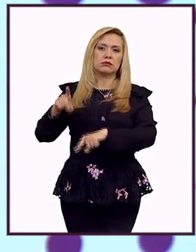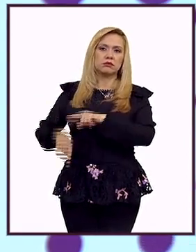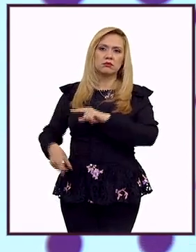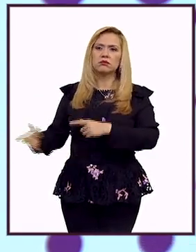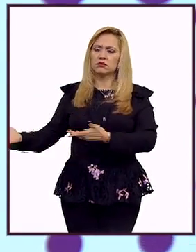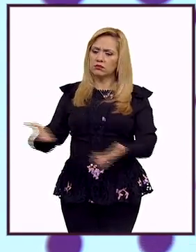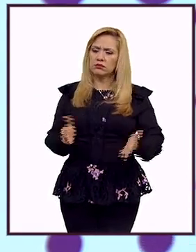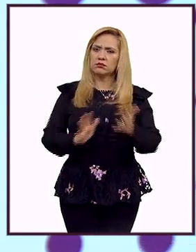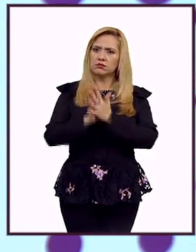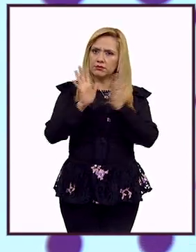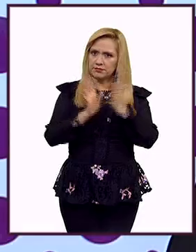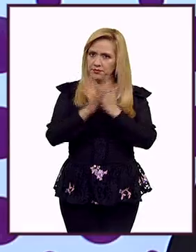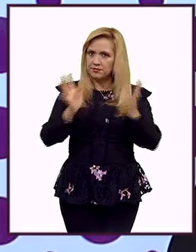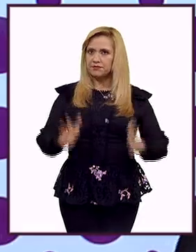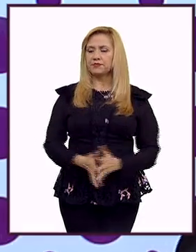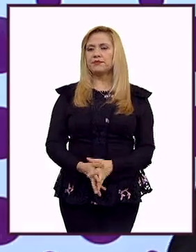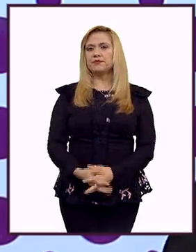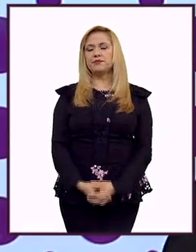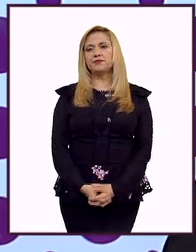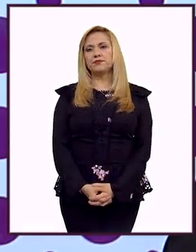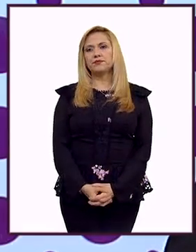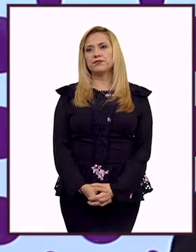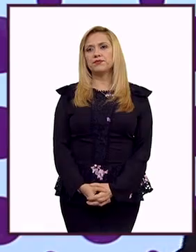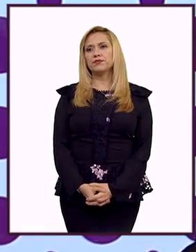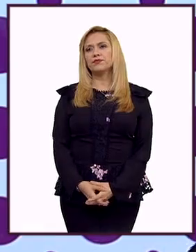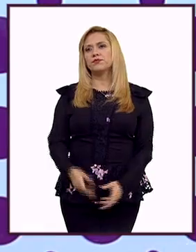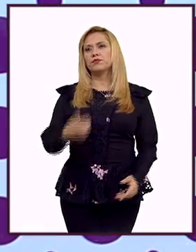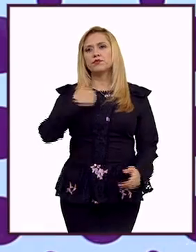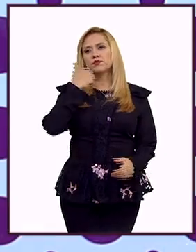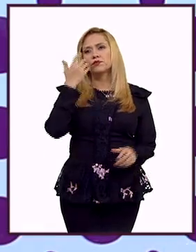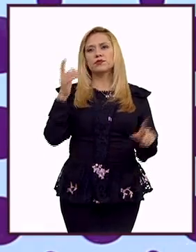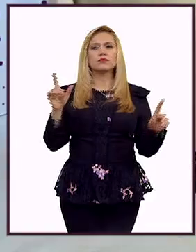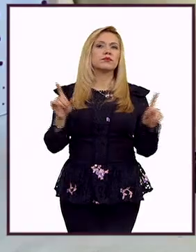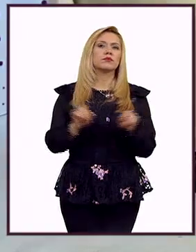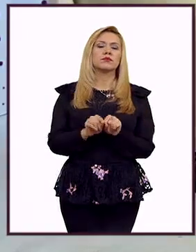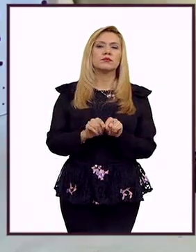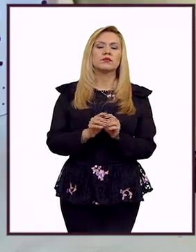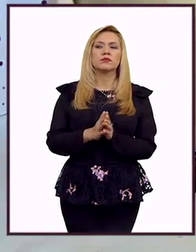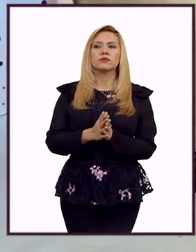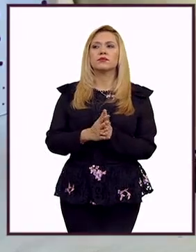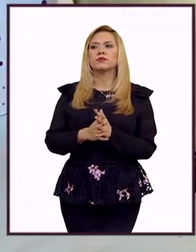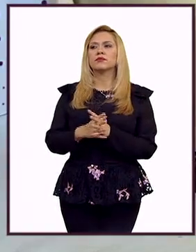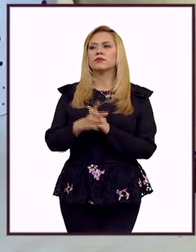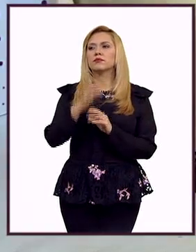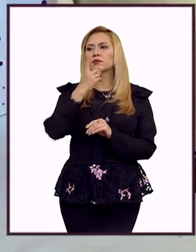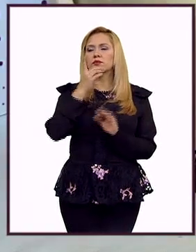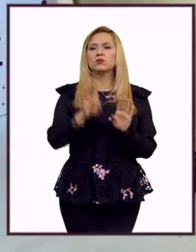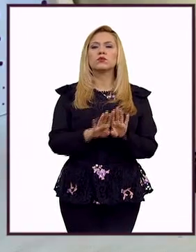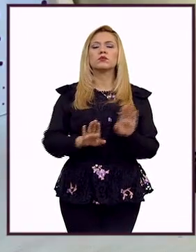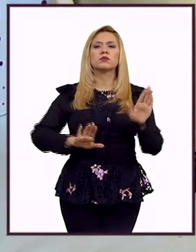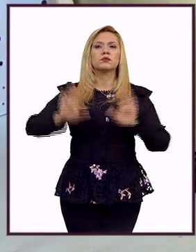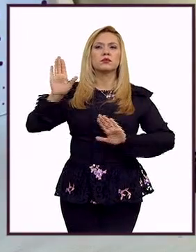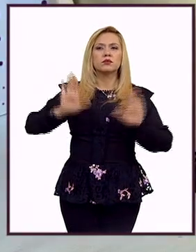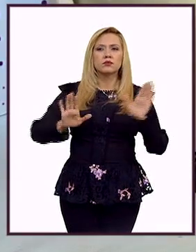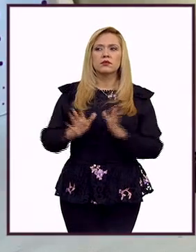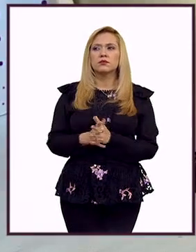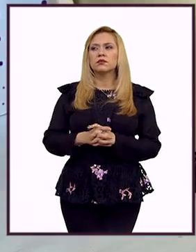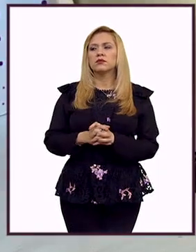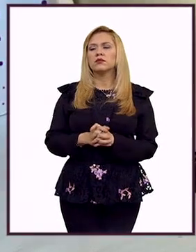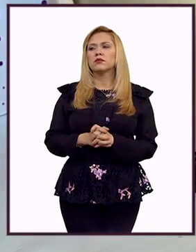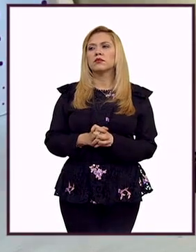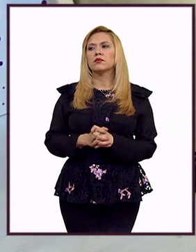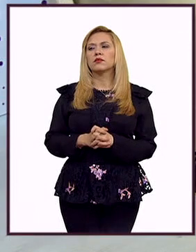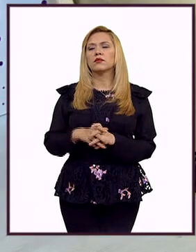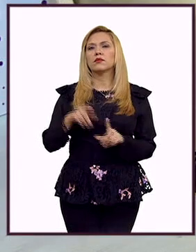participación efectiva. Yo solo quisiera completar algo muy concreto en ese sentido, en el proceso de participación. Ahí es donde